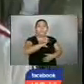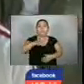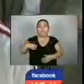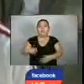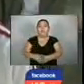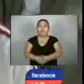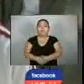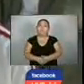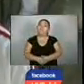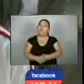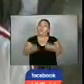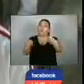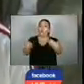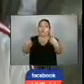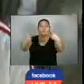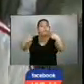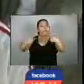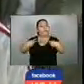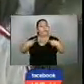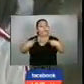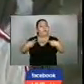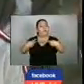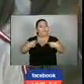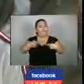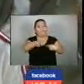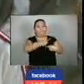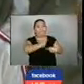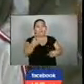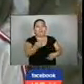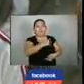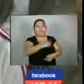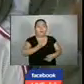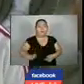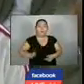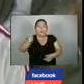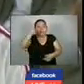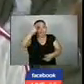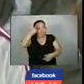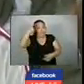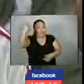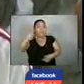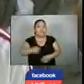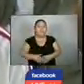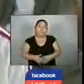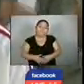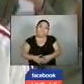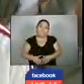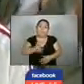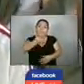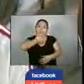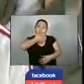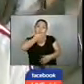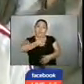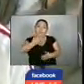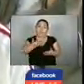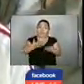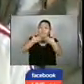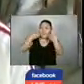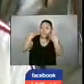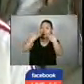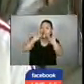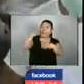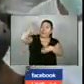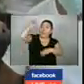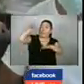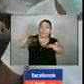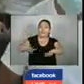Es una oportunidad que muchos de los salvadoreños hemos deseado y pues sí, la verdad, me siento feliz, agradecido